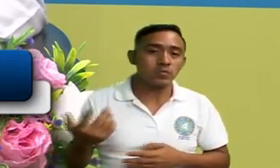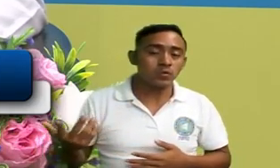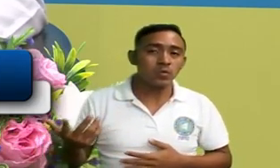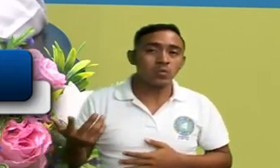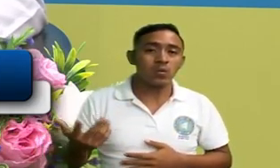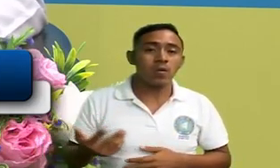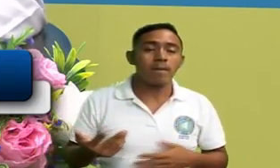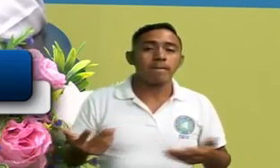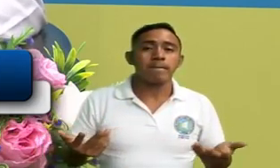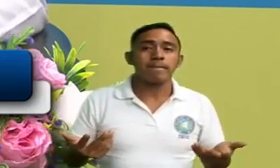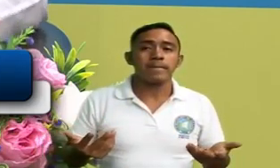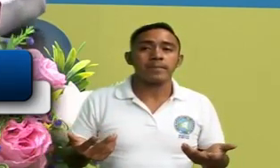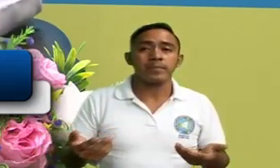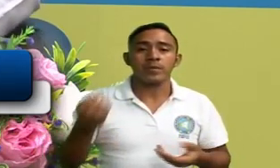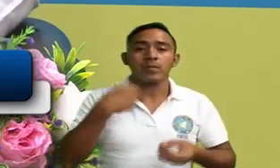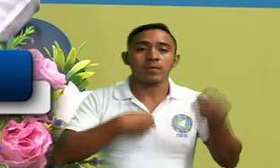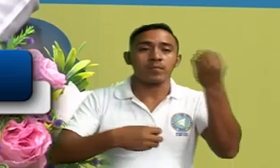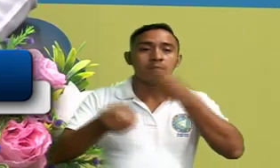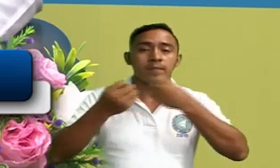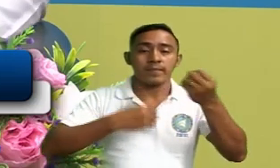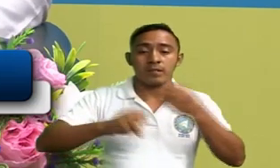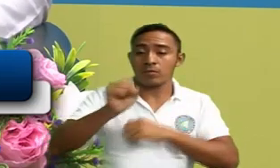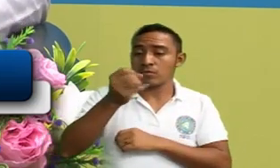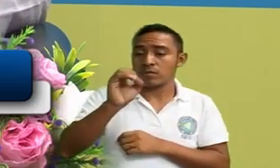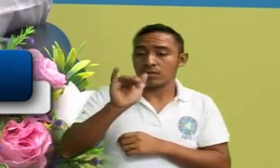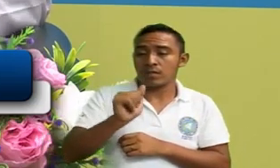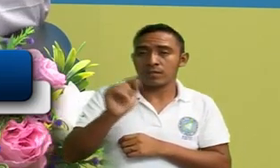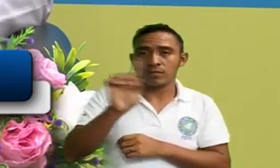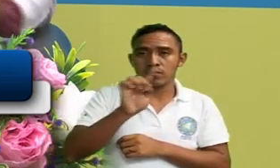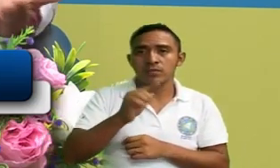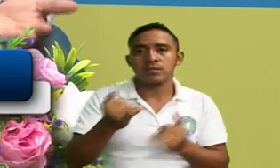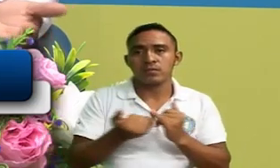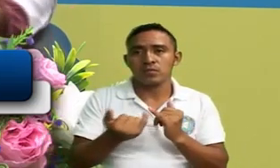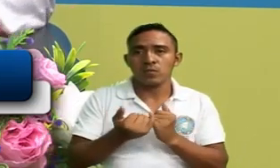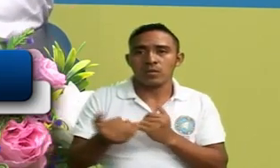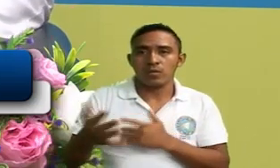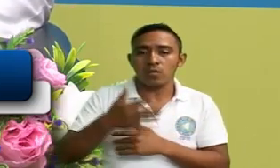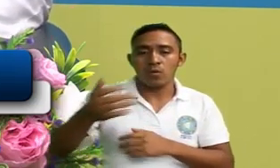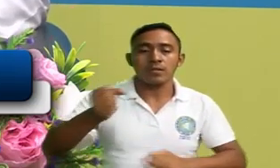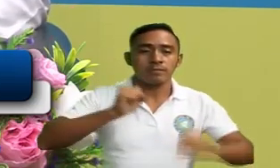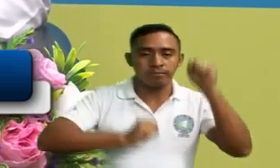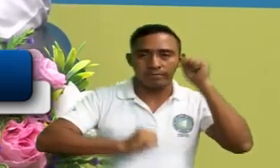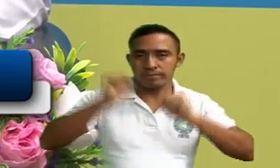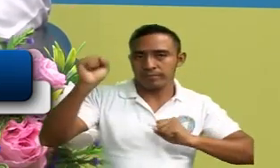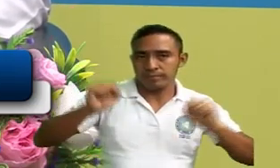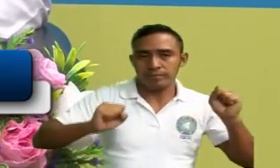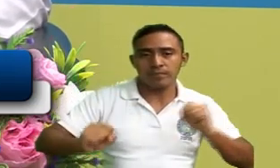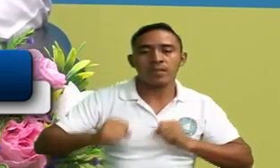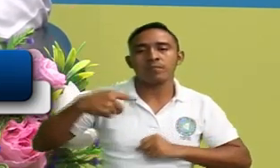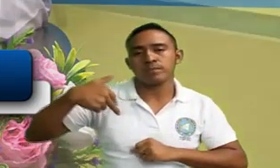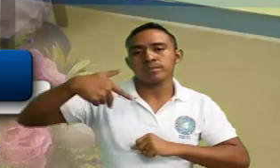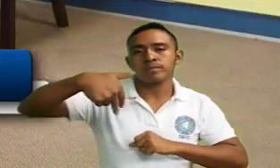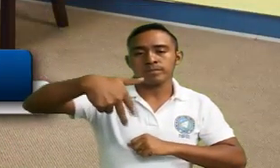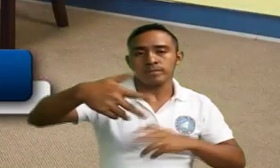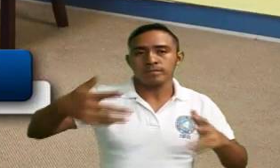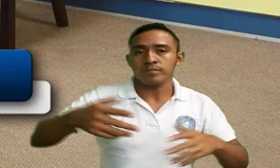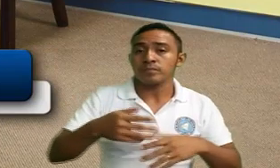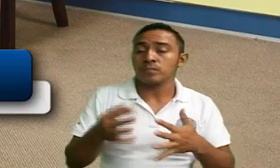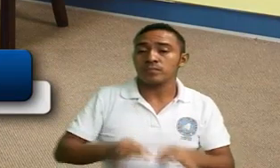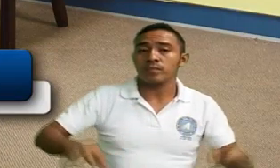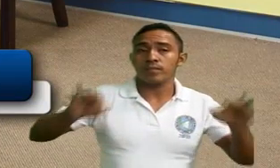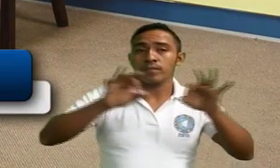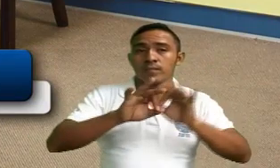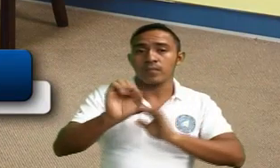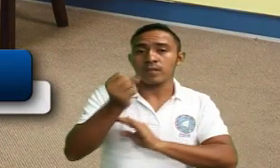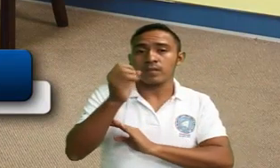la paciente consuma ese tipo de alimentos, sino tiene que también acompañarse de actividad física. No, y además la soya es muy importante para